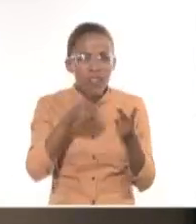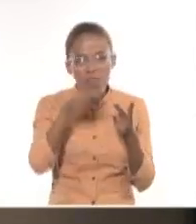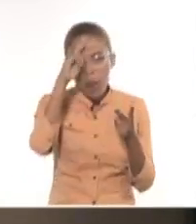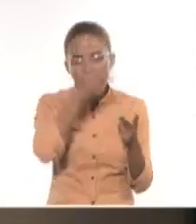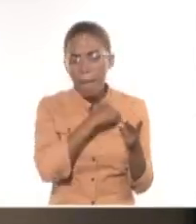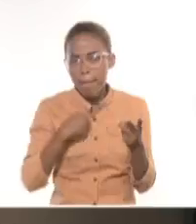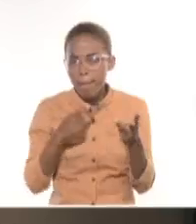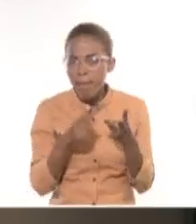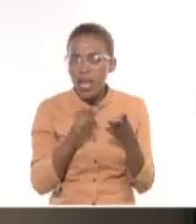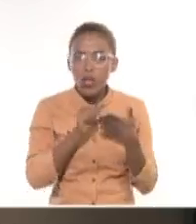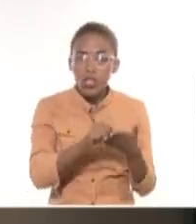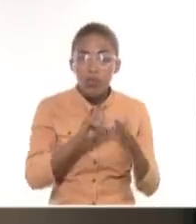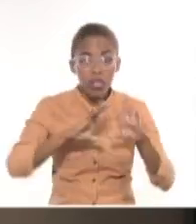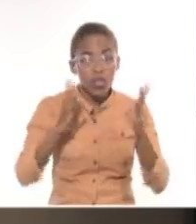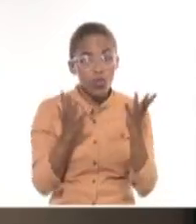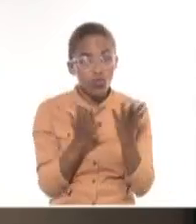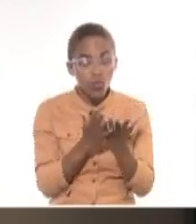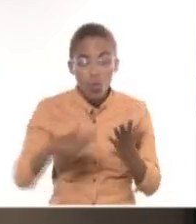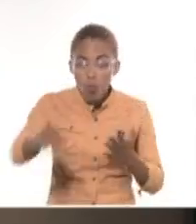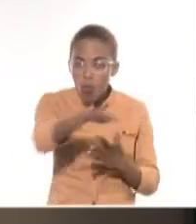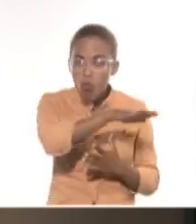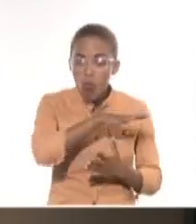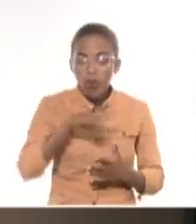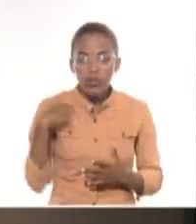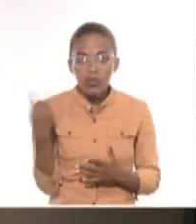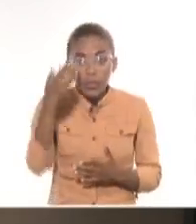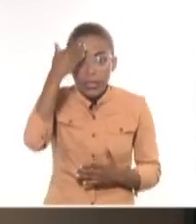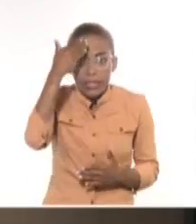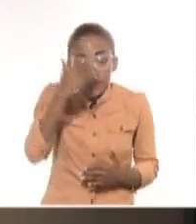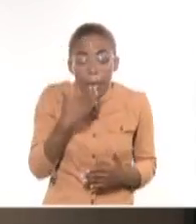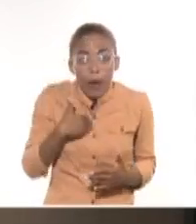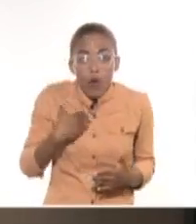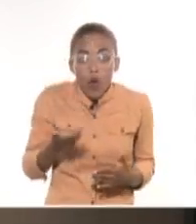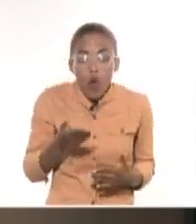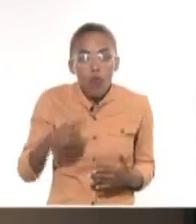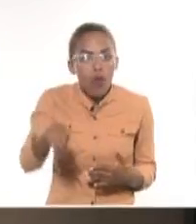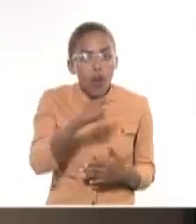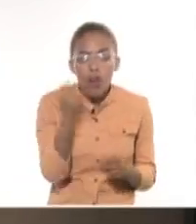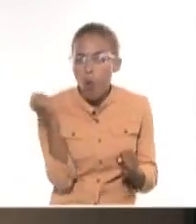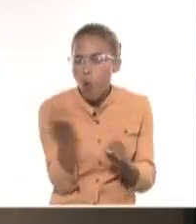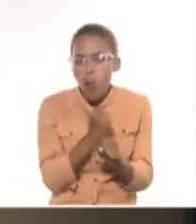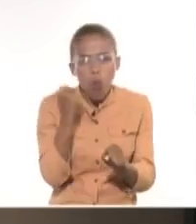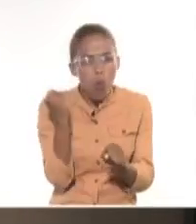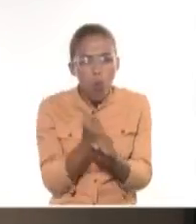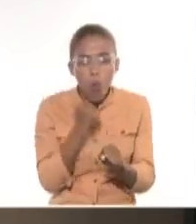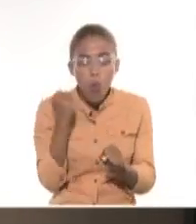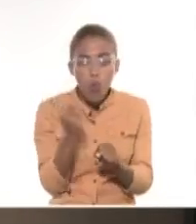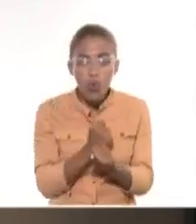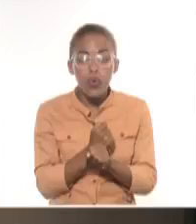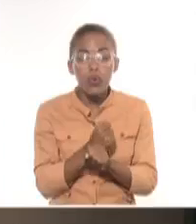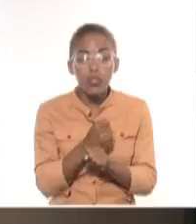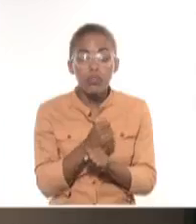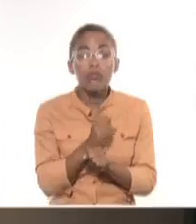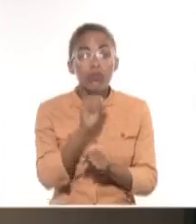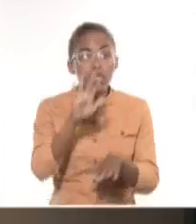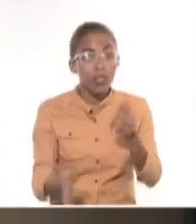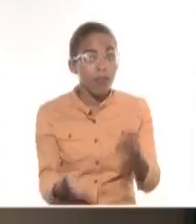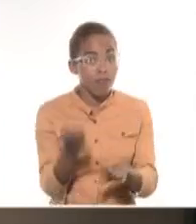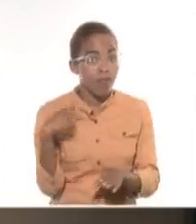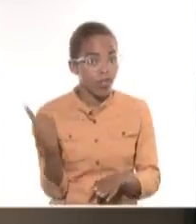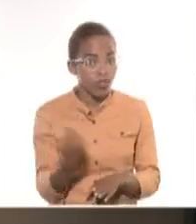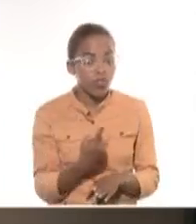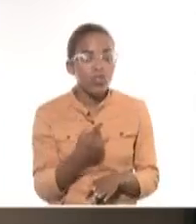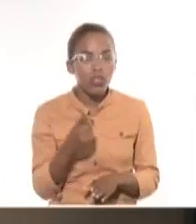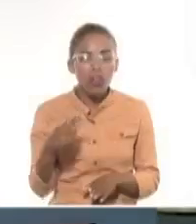tanto apostaron, también a todo el que tuvo que ver de alguna manera con que pudiéramos salvarnos a pesar de esas muertes que usted